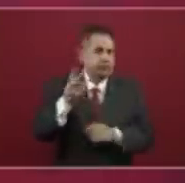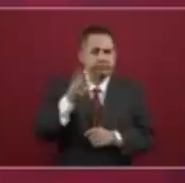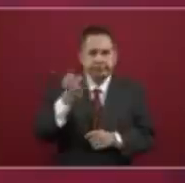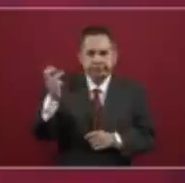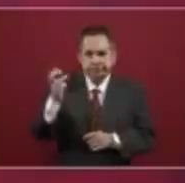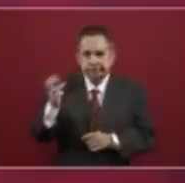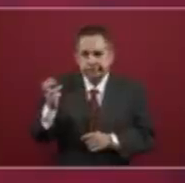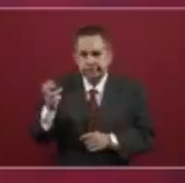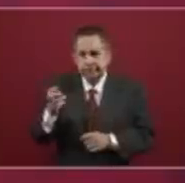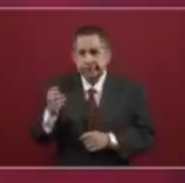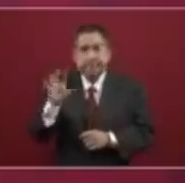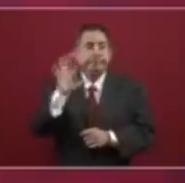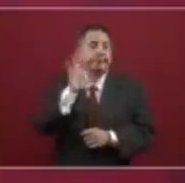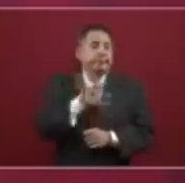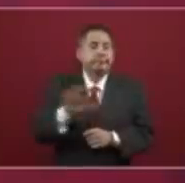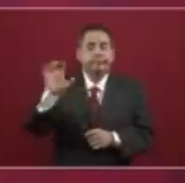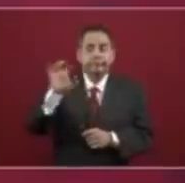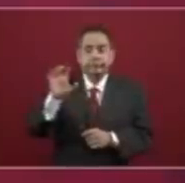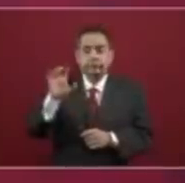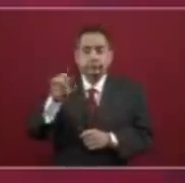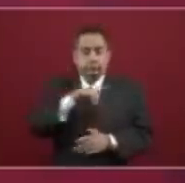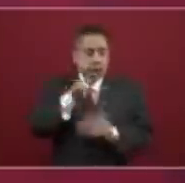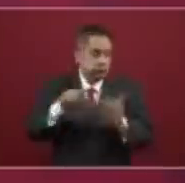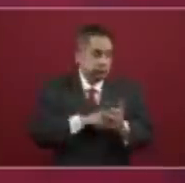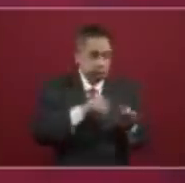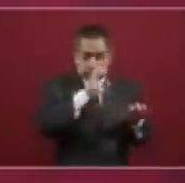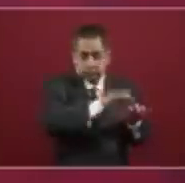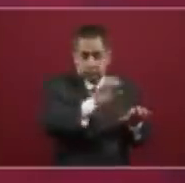300, 500 estaciones